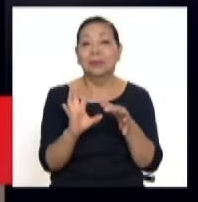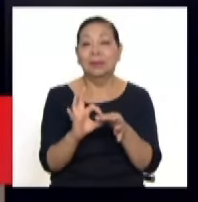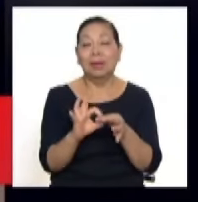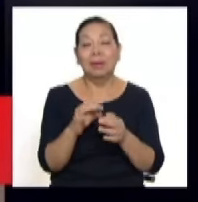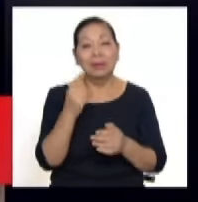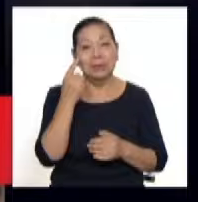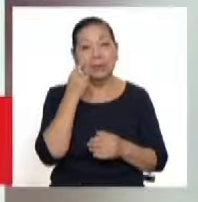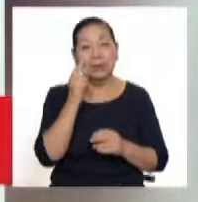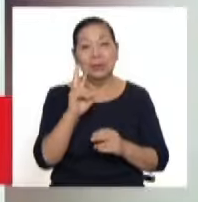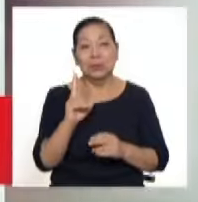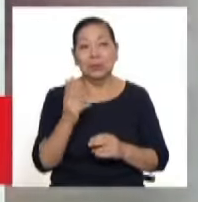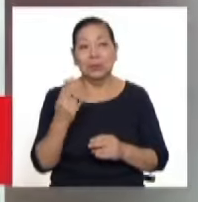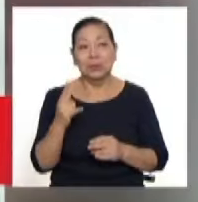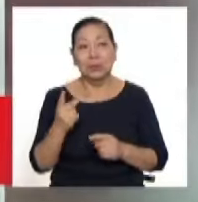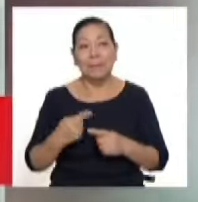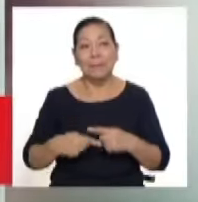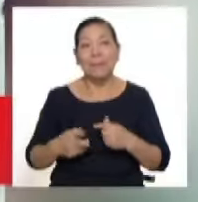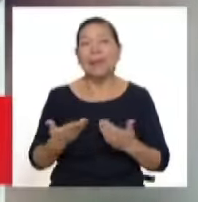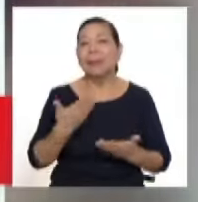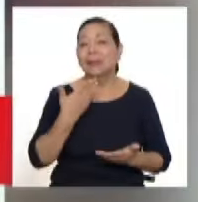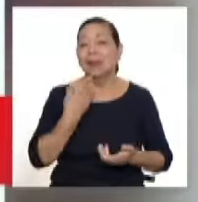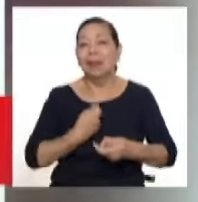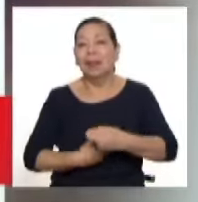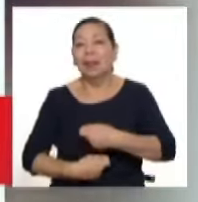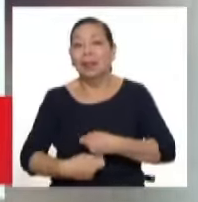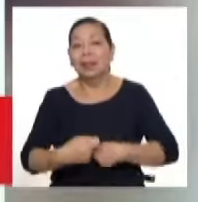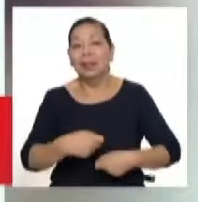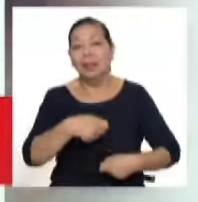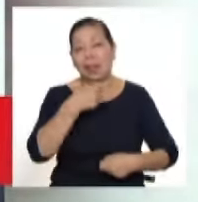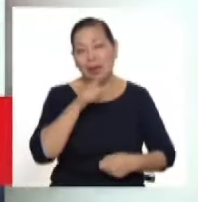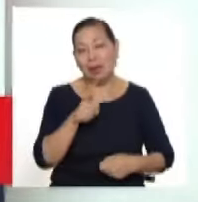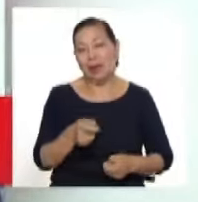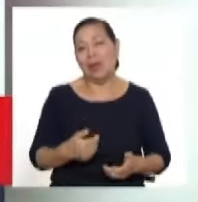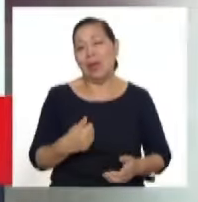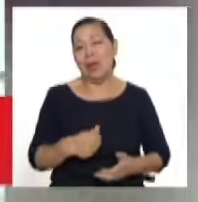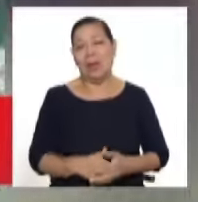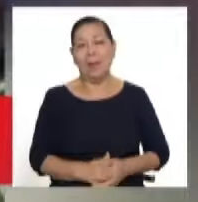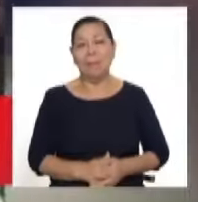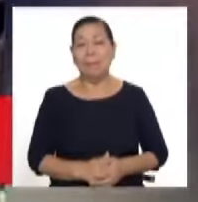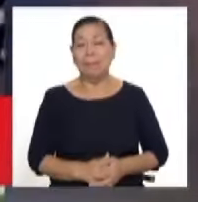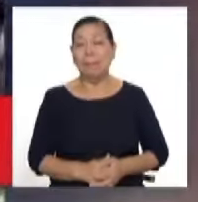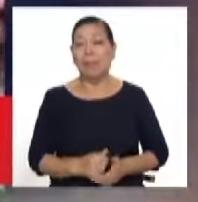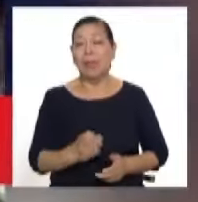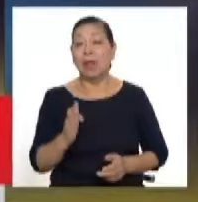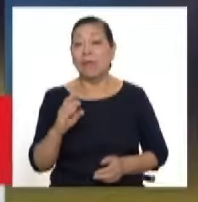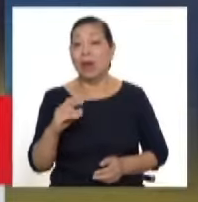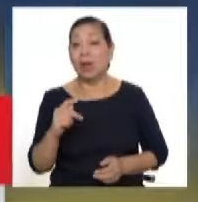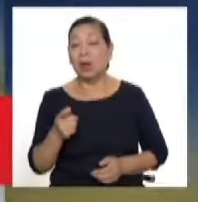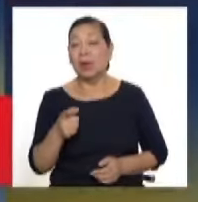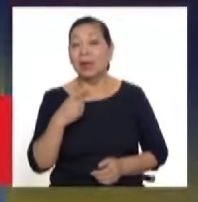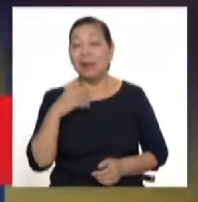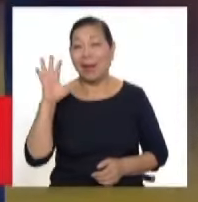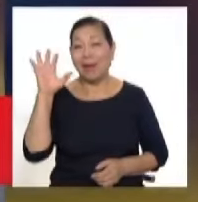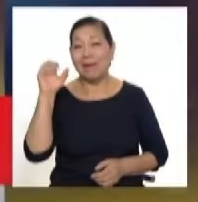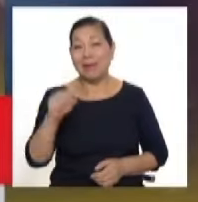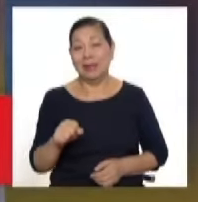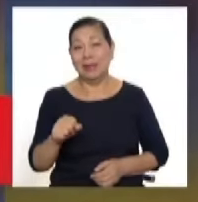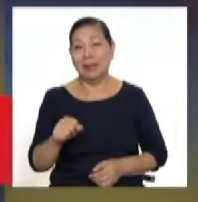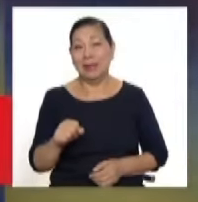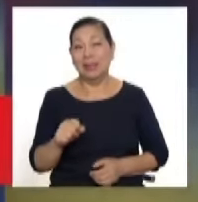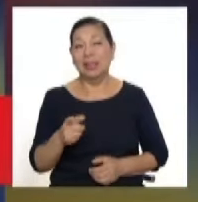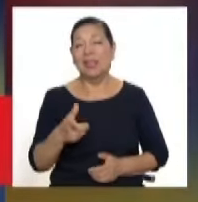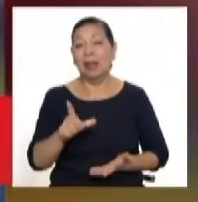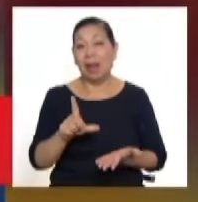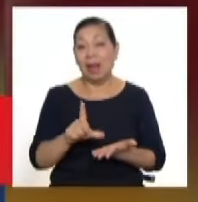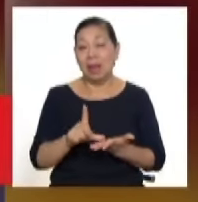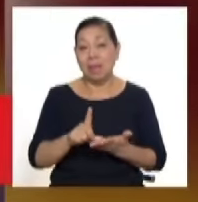una conocida banda criminal dedicada al tráfico ilícito de droga. Franco Pompili fue capturado por la Interpol